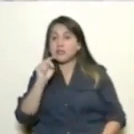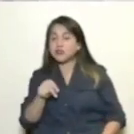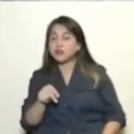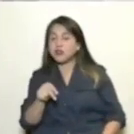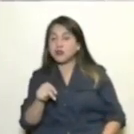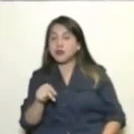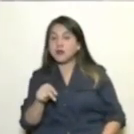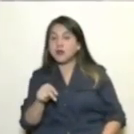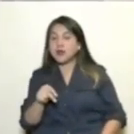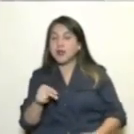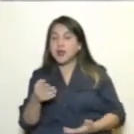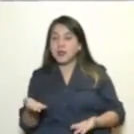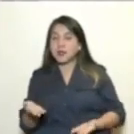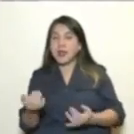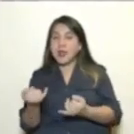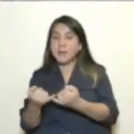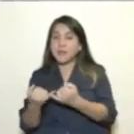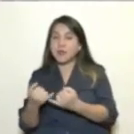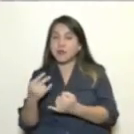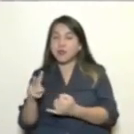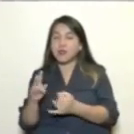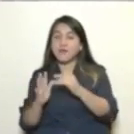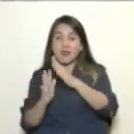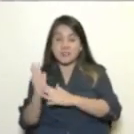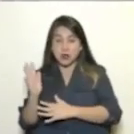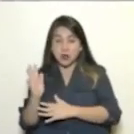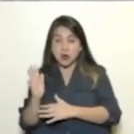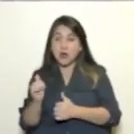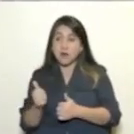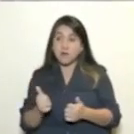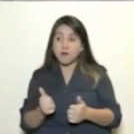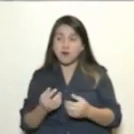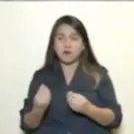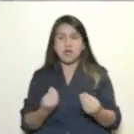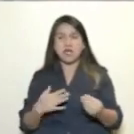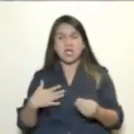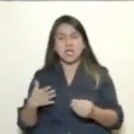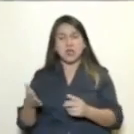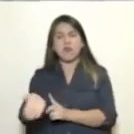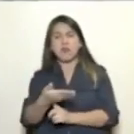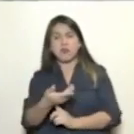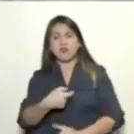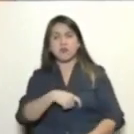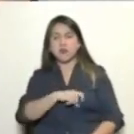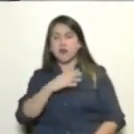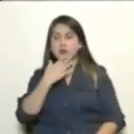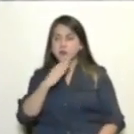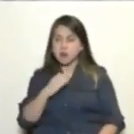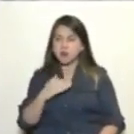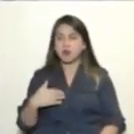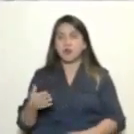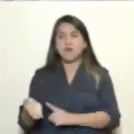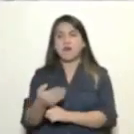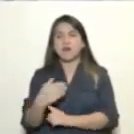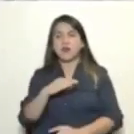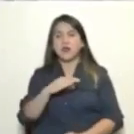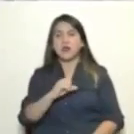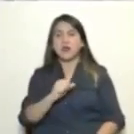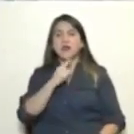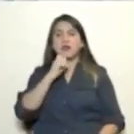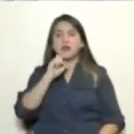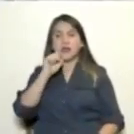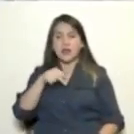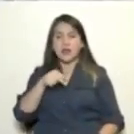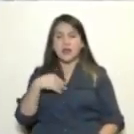Estado-Nación, entre los amigos en Barcelona, bueno, dicen, ¿para qué quiero la bandera española? Me voy con la bandera catalana y directamente a la